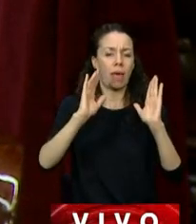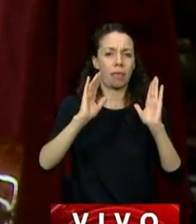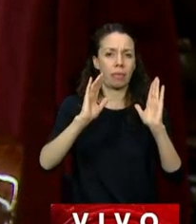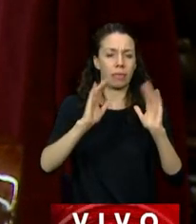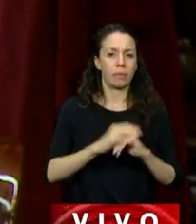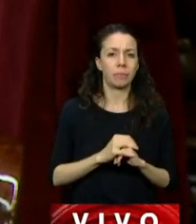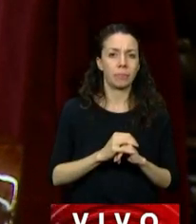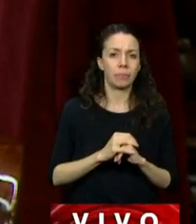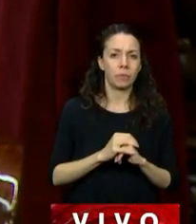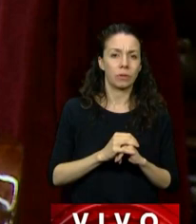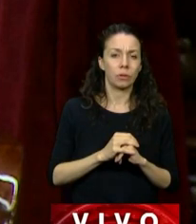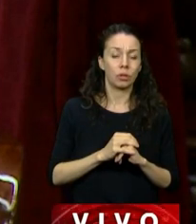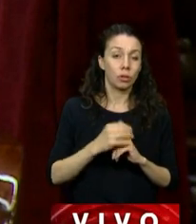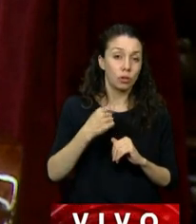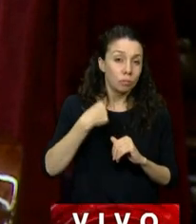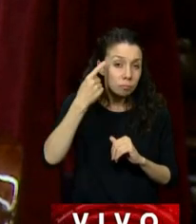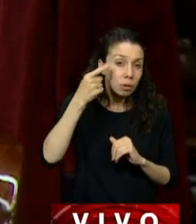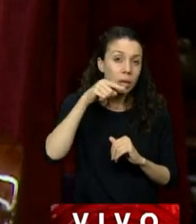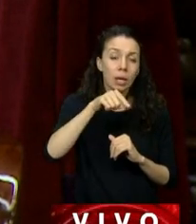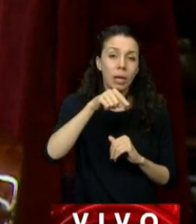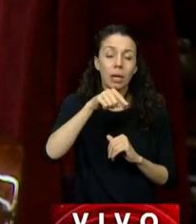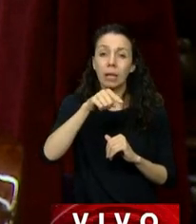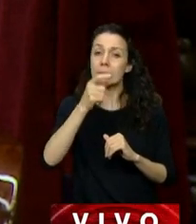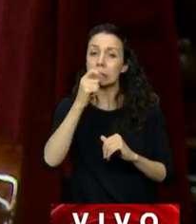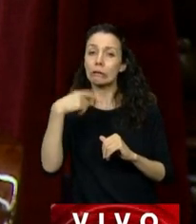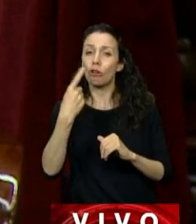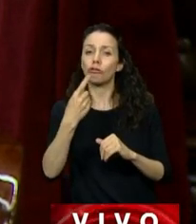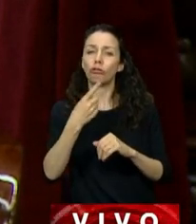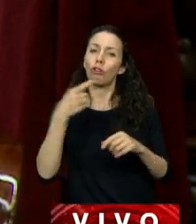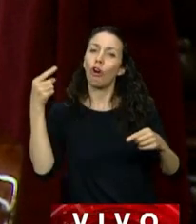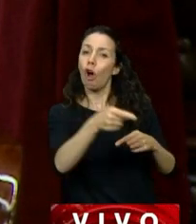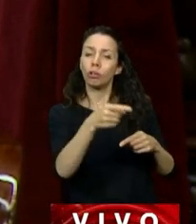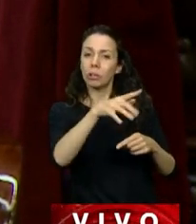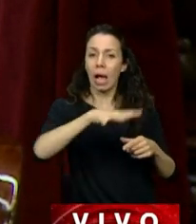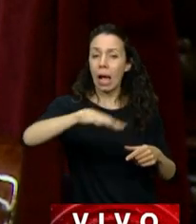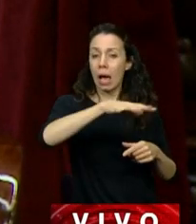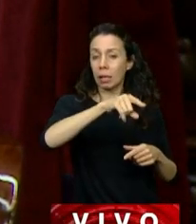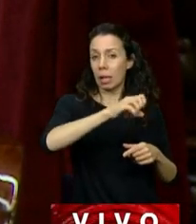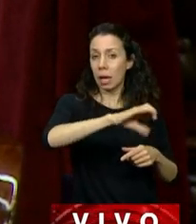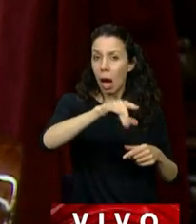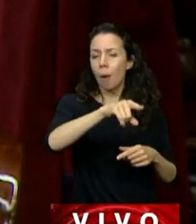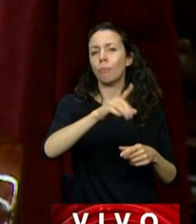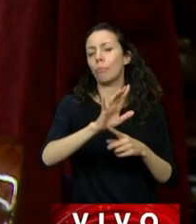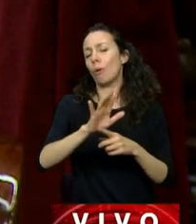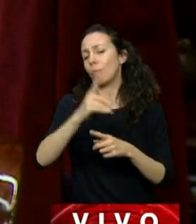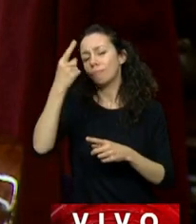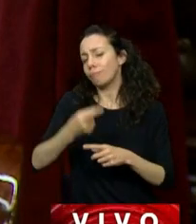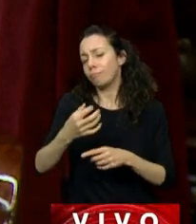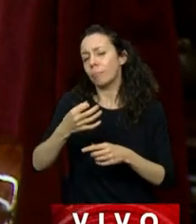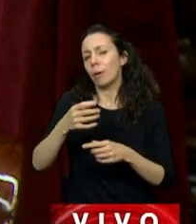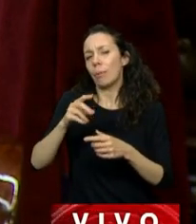equivocado, es un criterio económico suicida. Porque creo que la única forma que podemos salir rápidamente